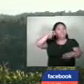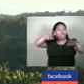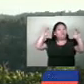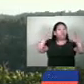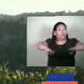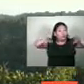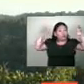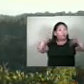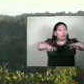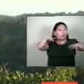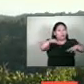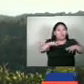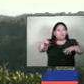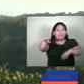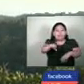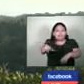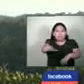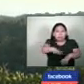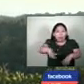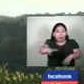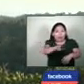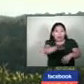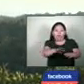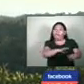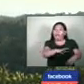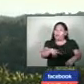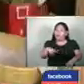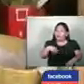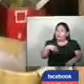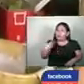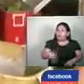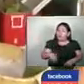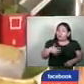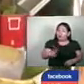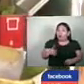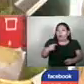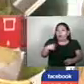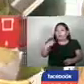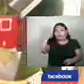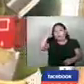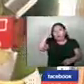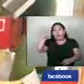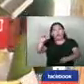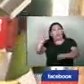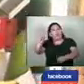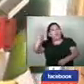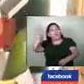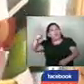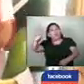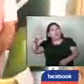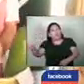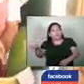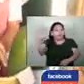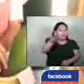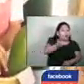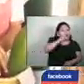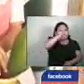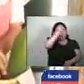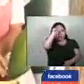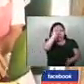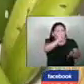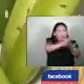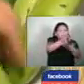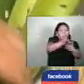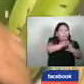este municipio vulnerable. Hubo varias familias afectadas, al punto que una ONG decidió ejecutar proyectos de